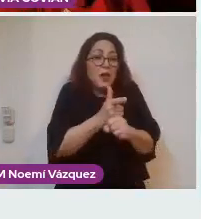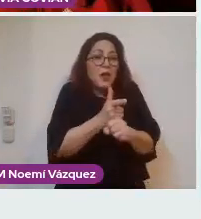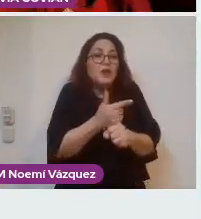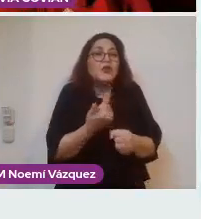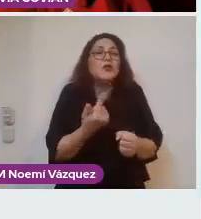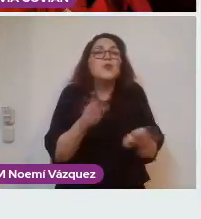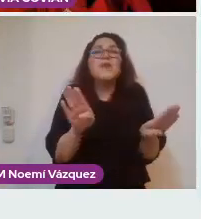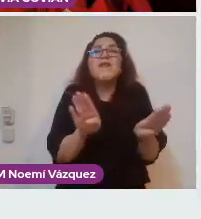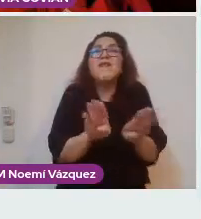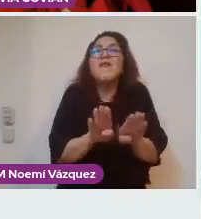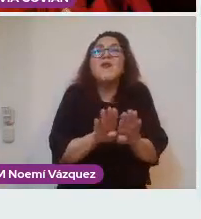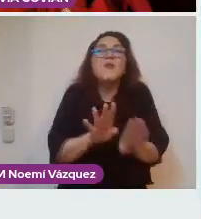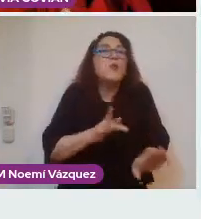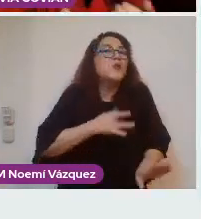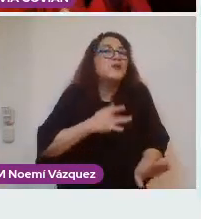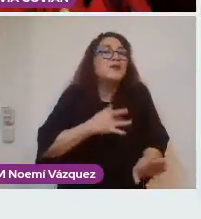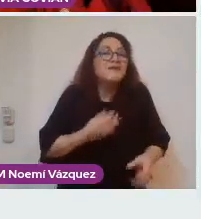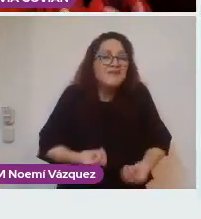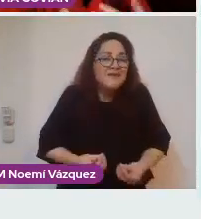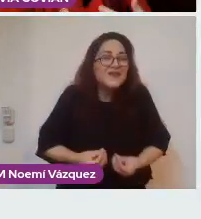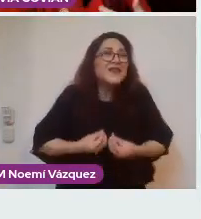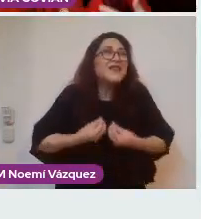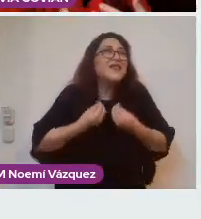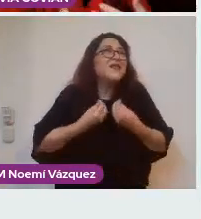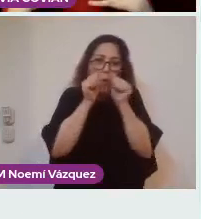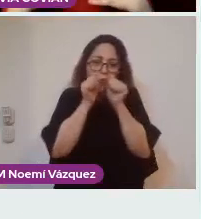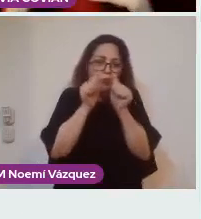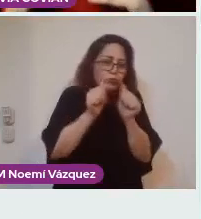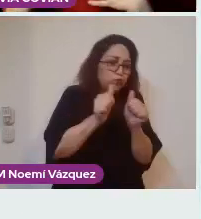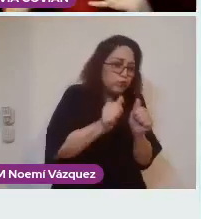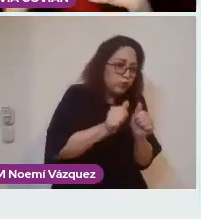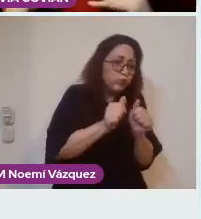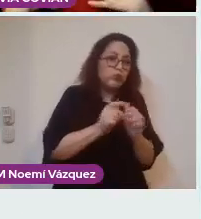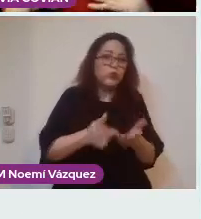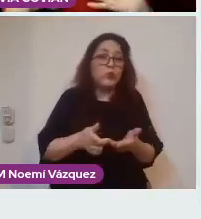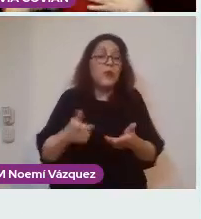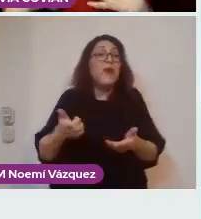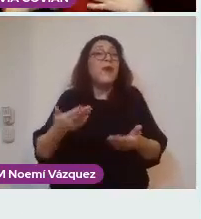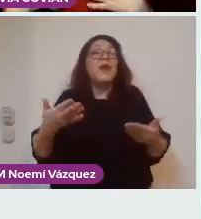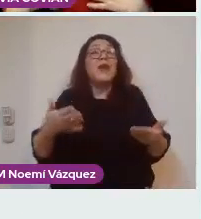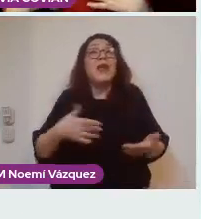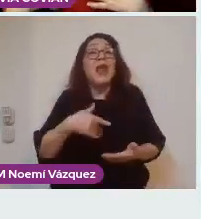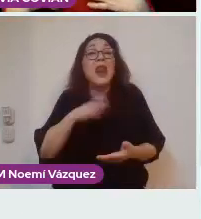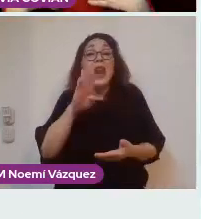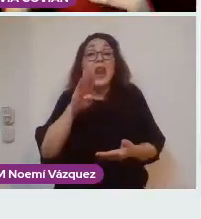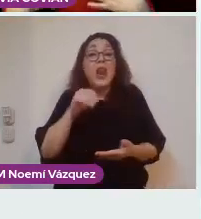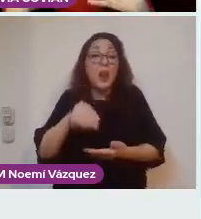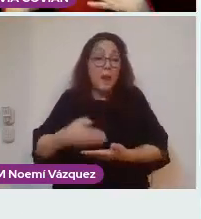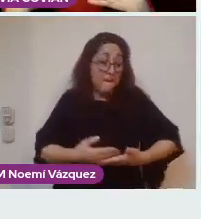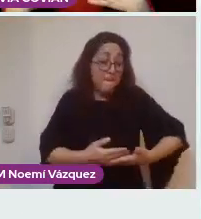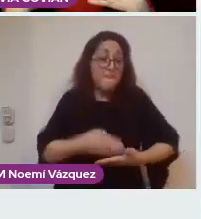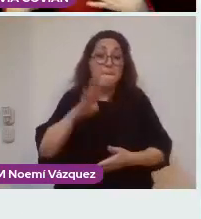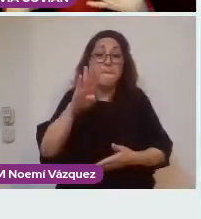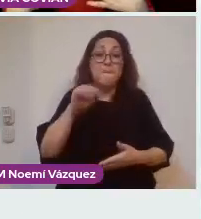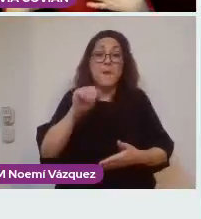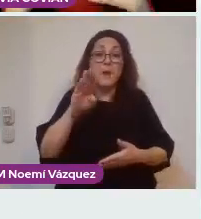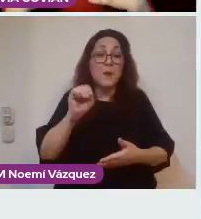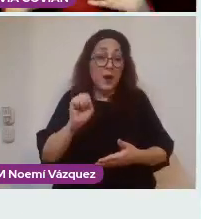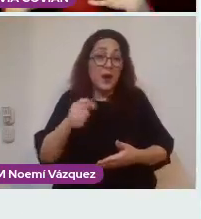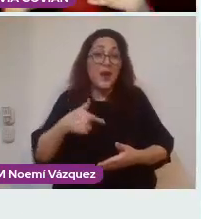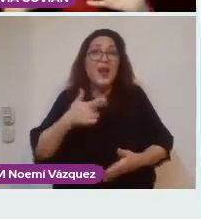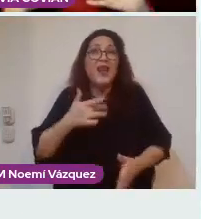Entonces hay una defensa. Ahí creo que ahí estás, muy bien. Sí, Hay y una tenemos defensa. doctora, tenemos un